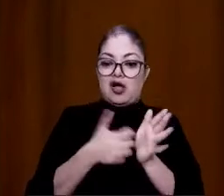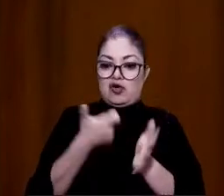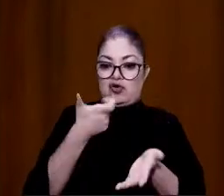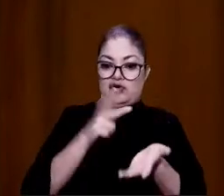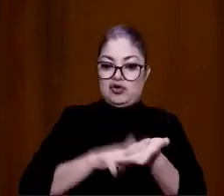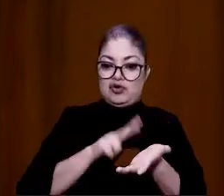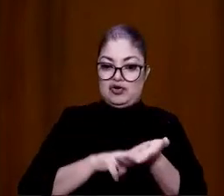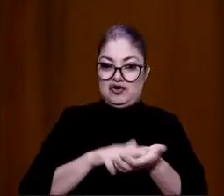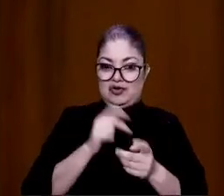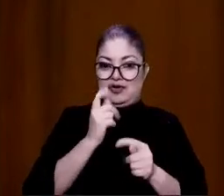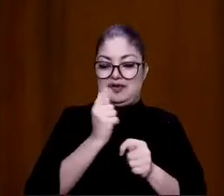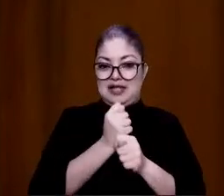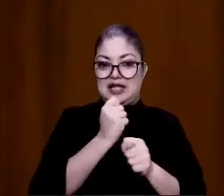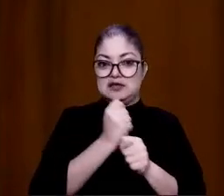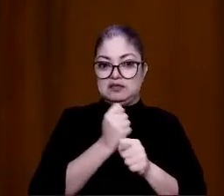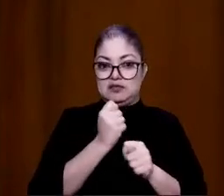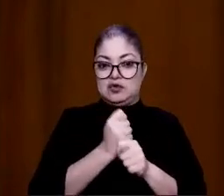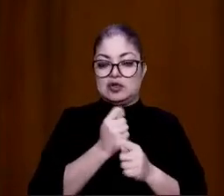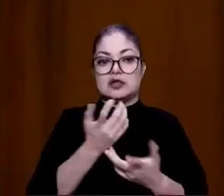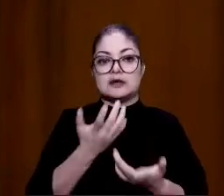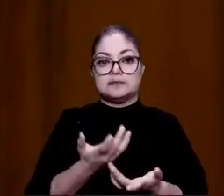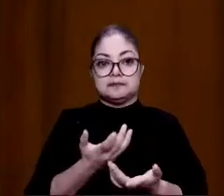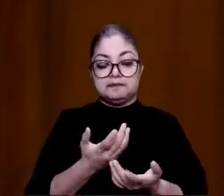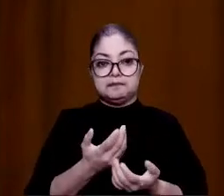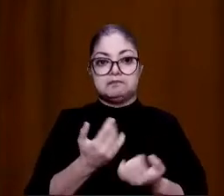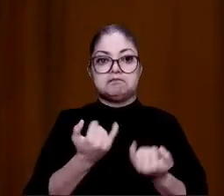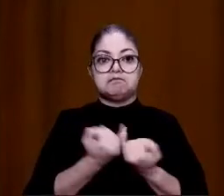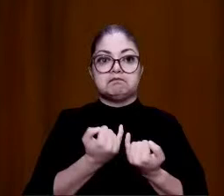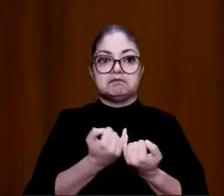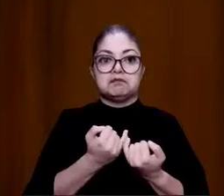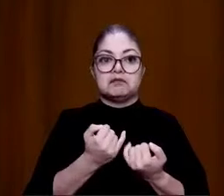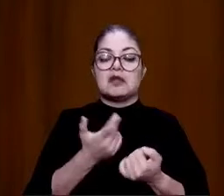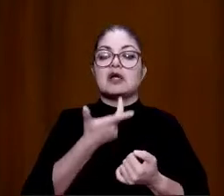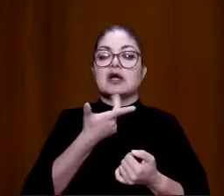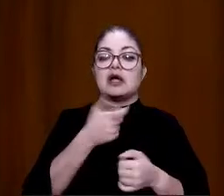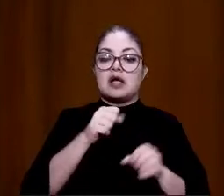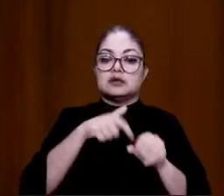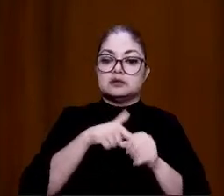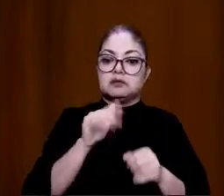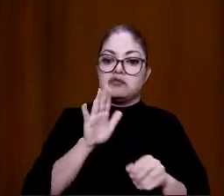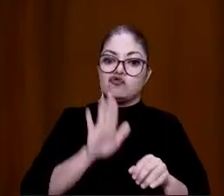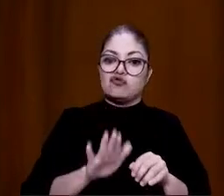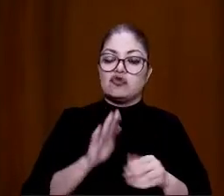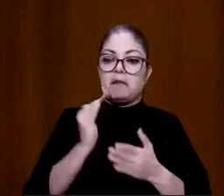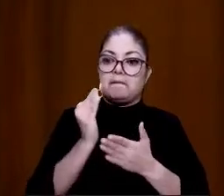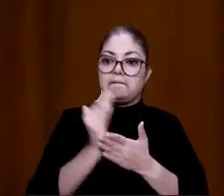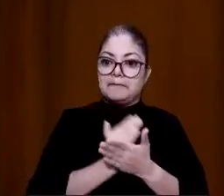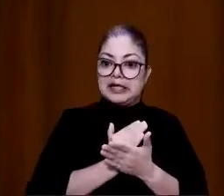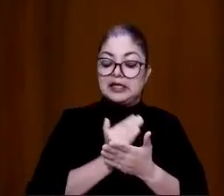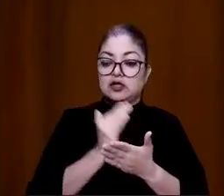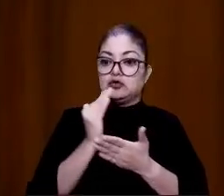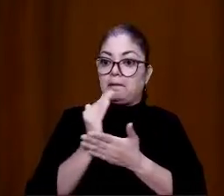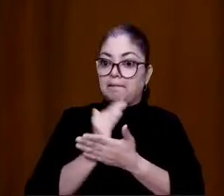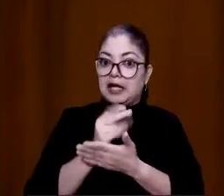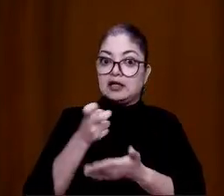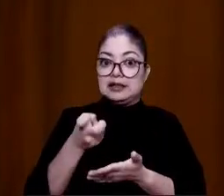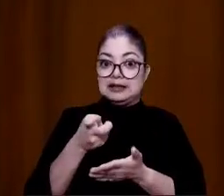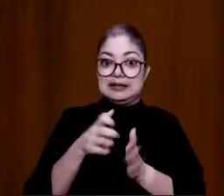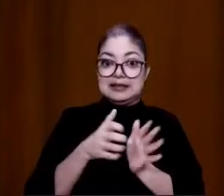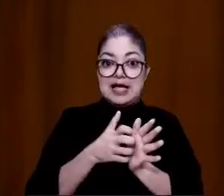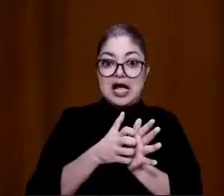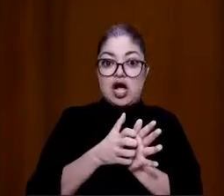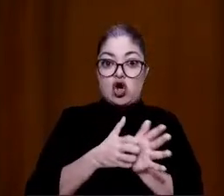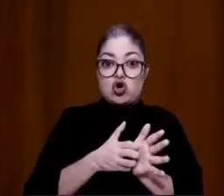¿Qué sucede? Pues las unidades frenan menos, utilizan menos combustible, y eso ha permitido que ese ahorro en el